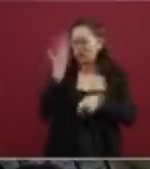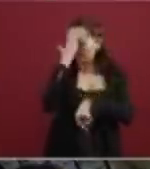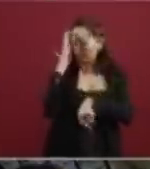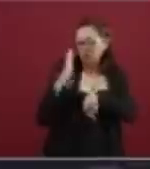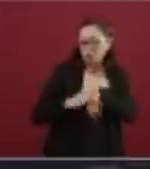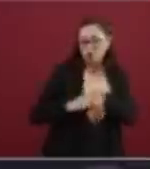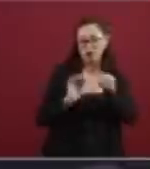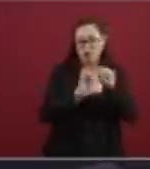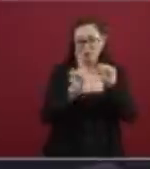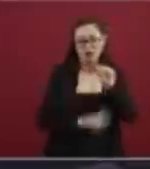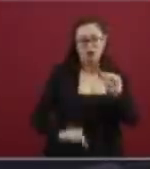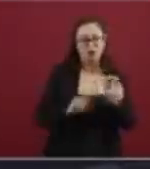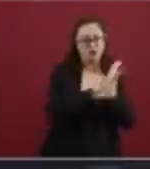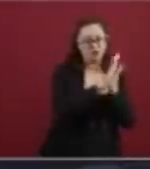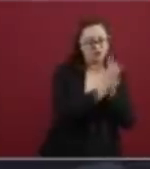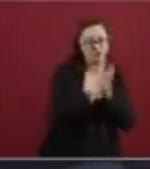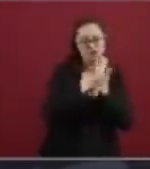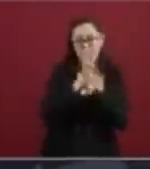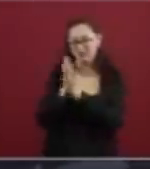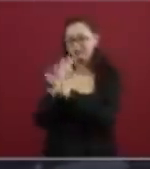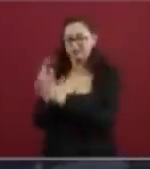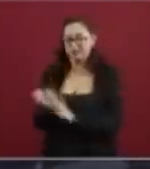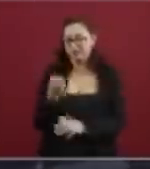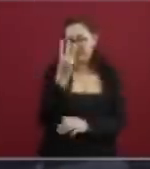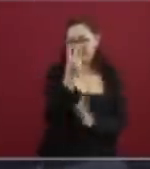país. Por ejemplo,